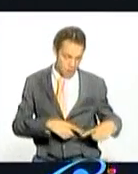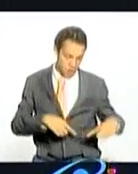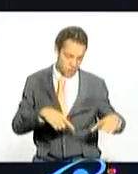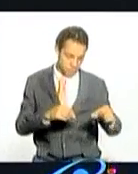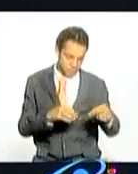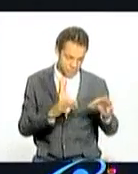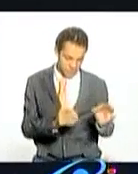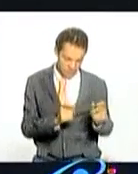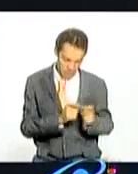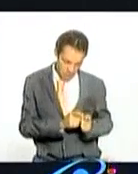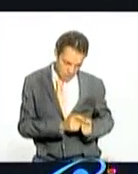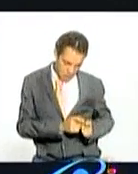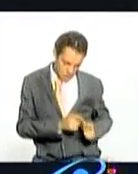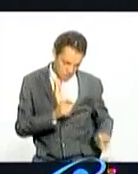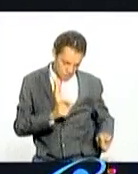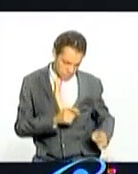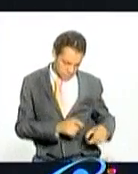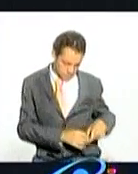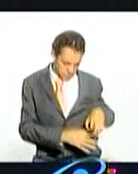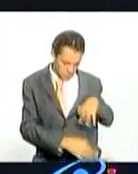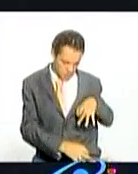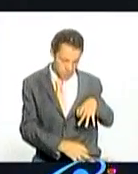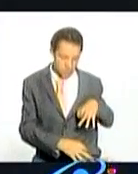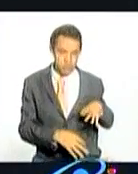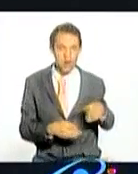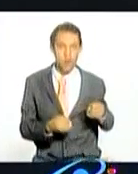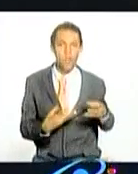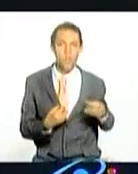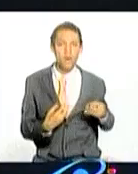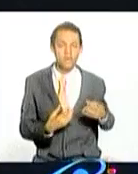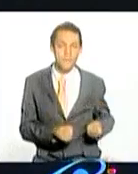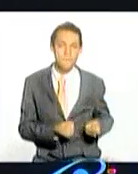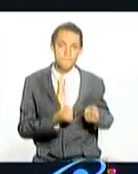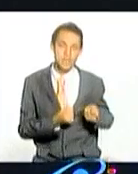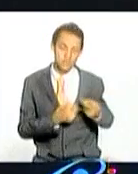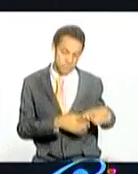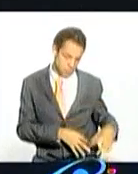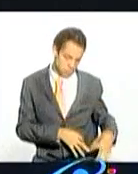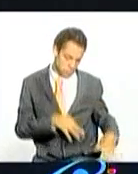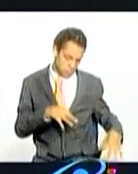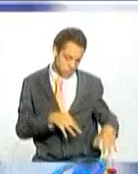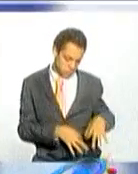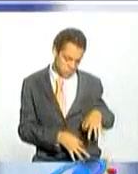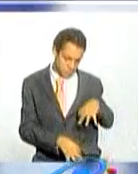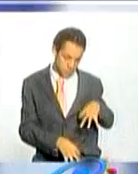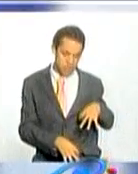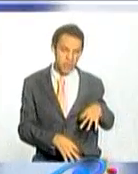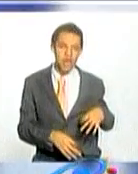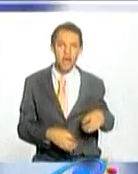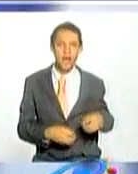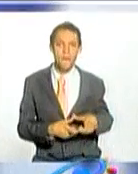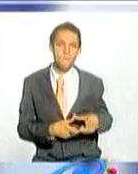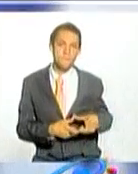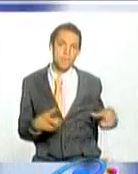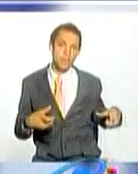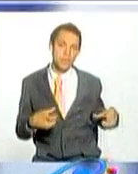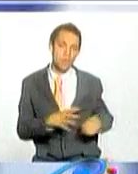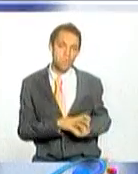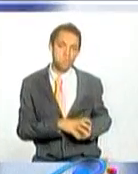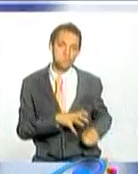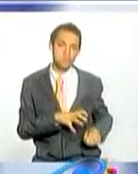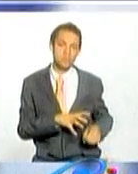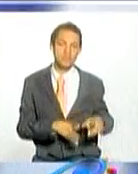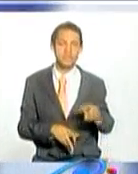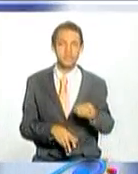lo medimos, le medimos su volumen, ¿sí? Y descartamos que no haya un crecimiento. Muchas de las